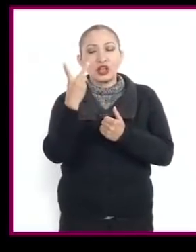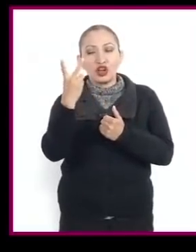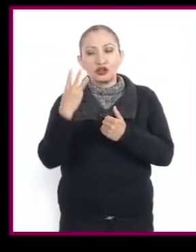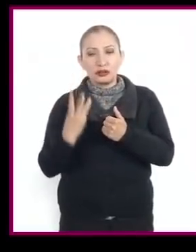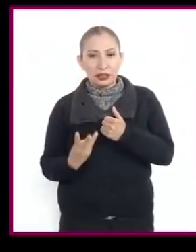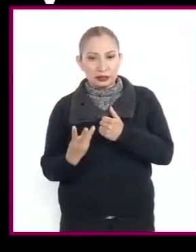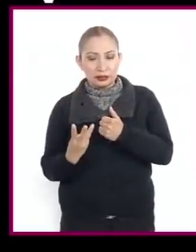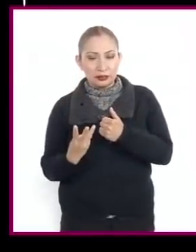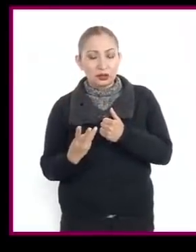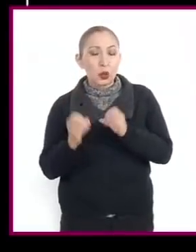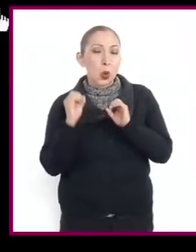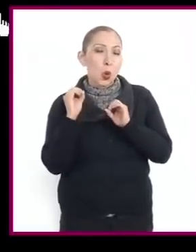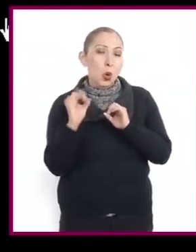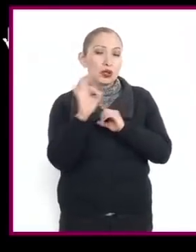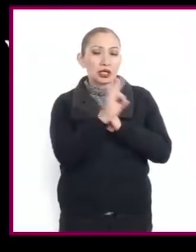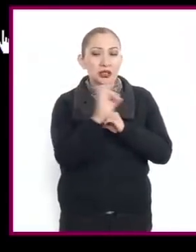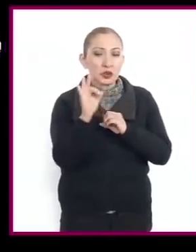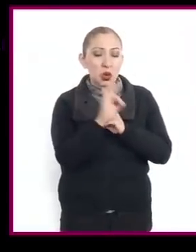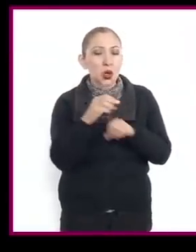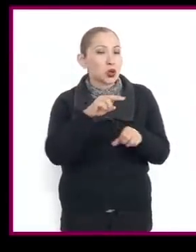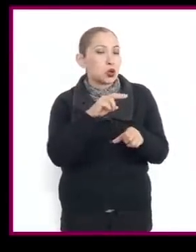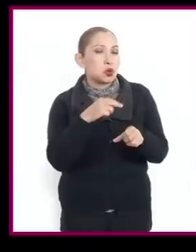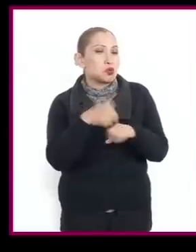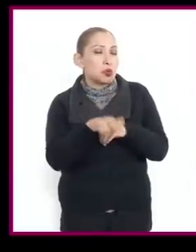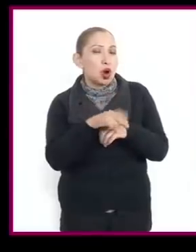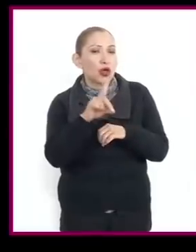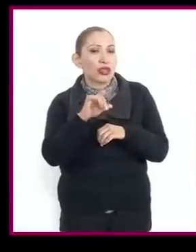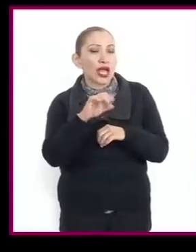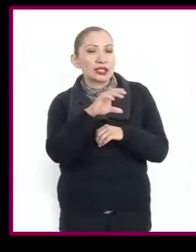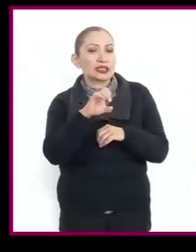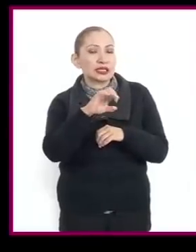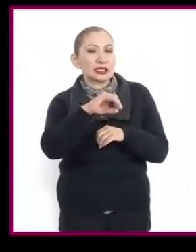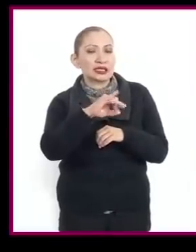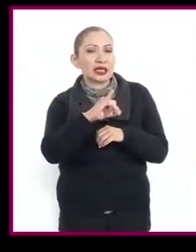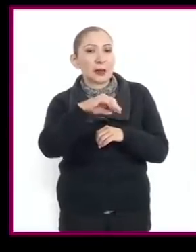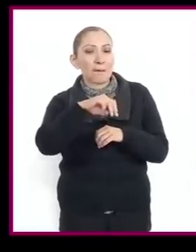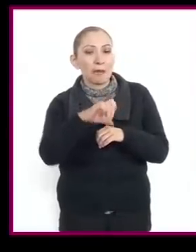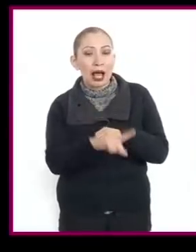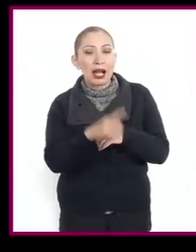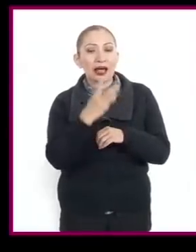tercios. O también en un número decimal, que es